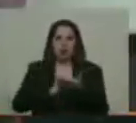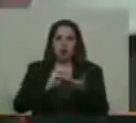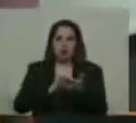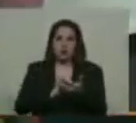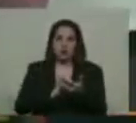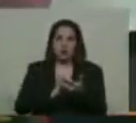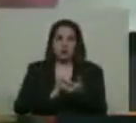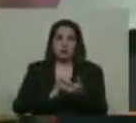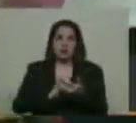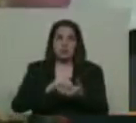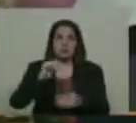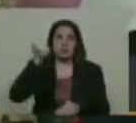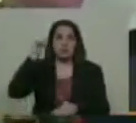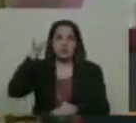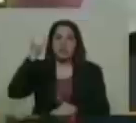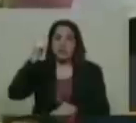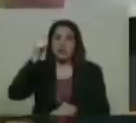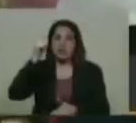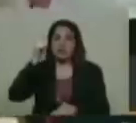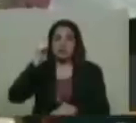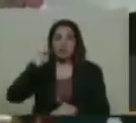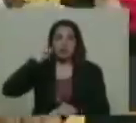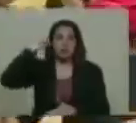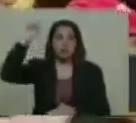Son 10, son 10.